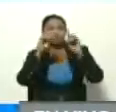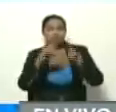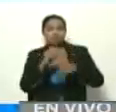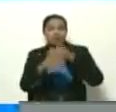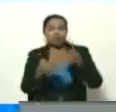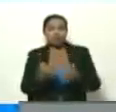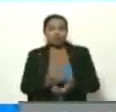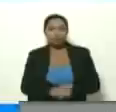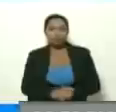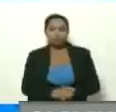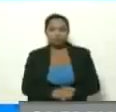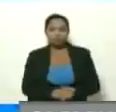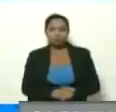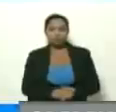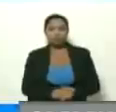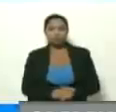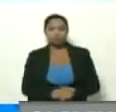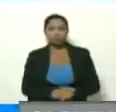decisiones.